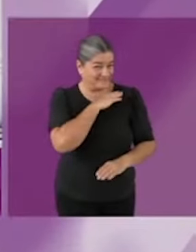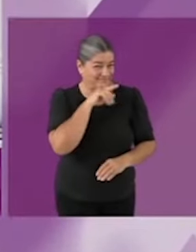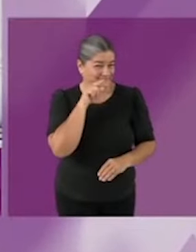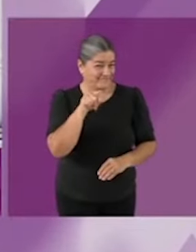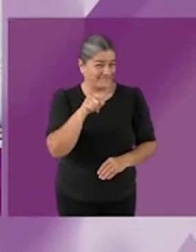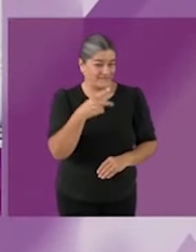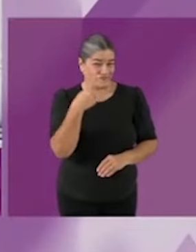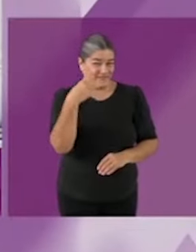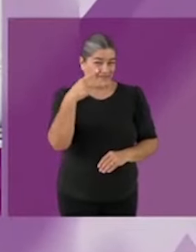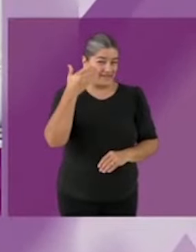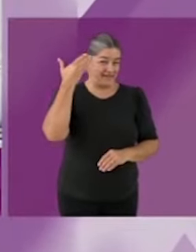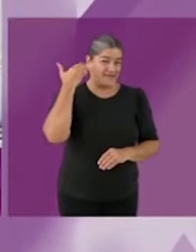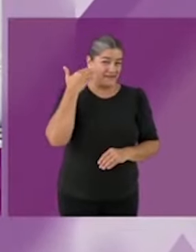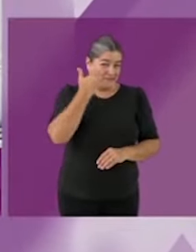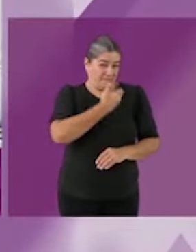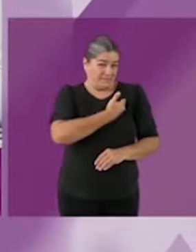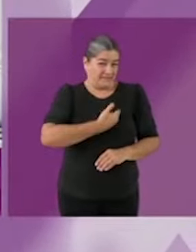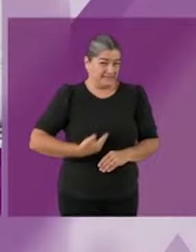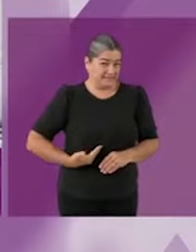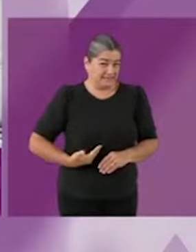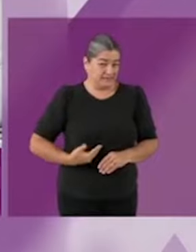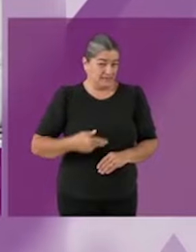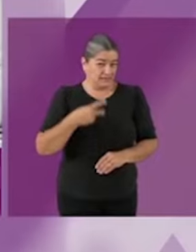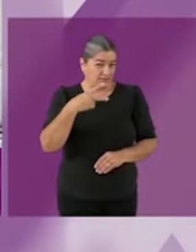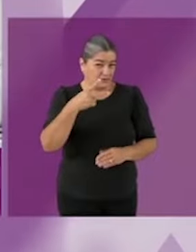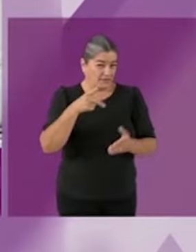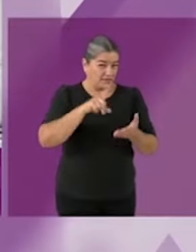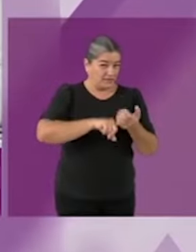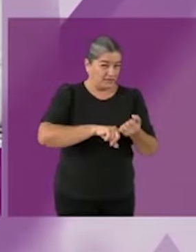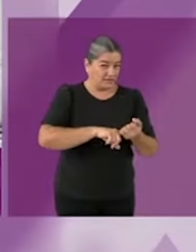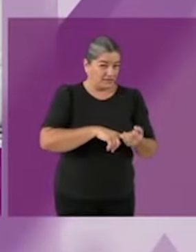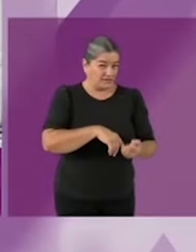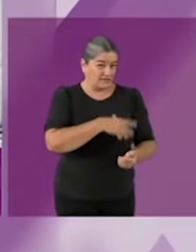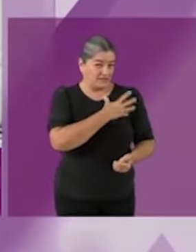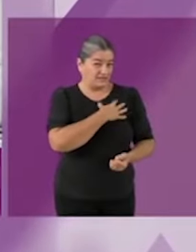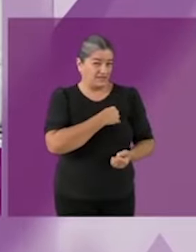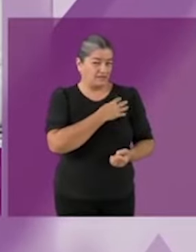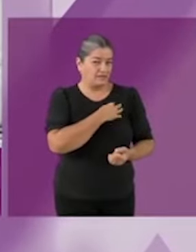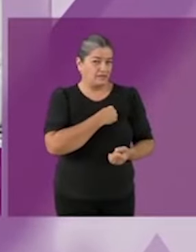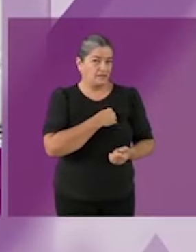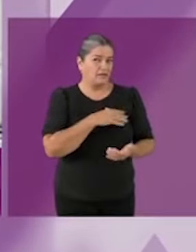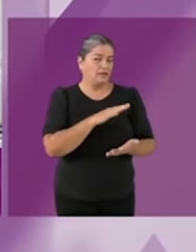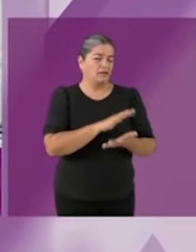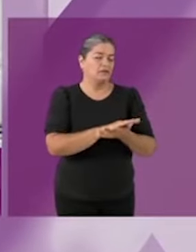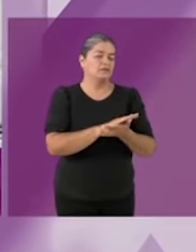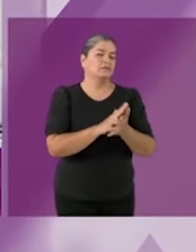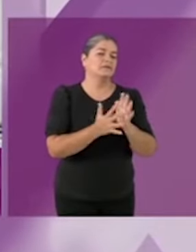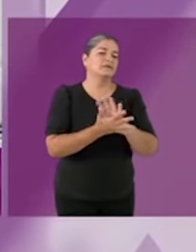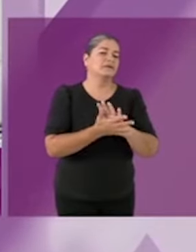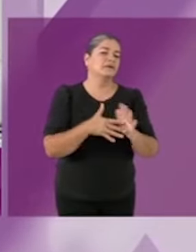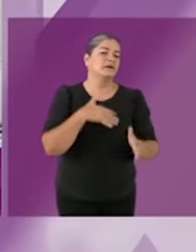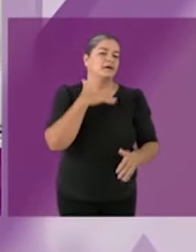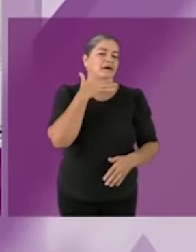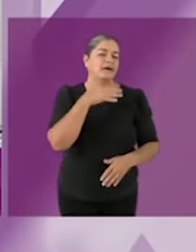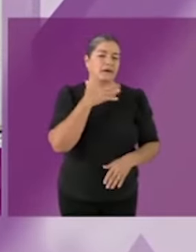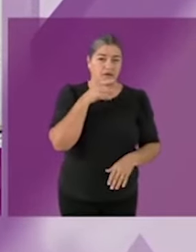los investigaría a él a sus primos y a sus amigos de contratos